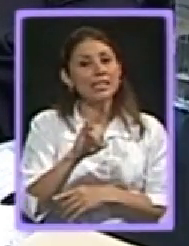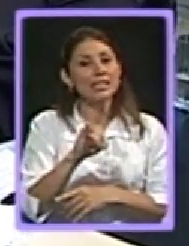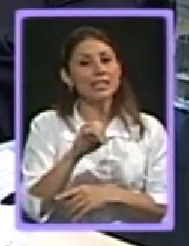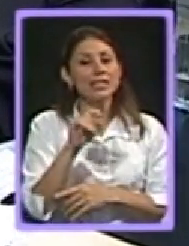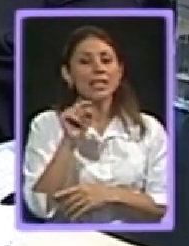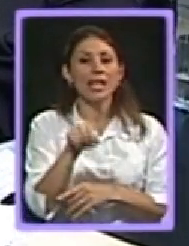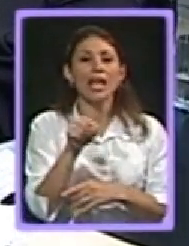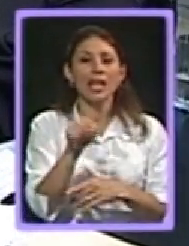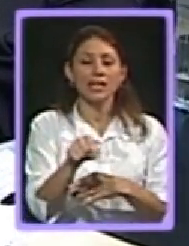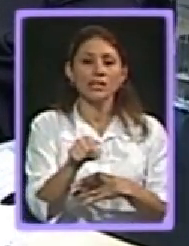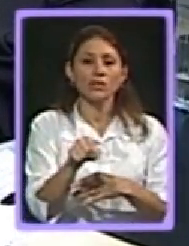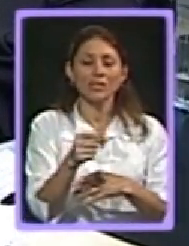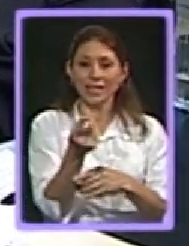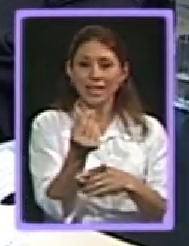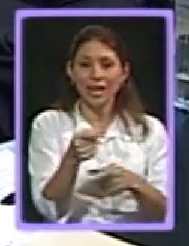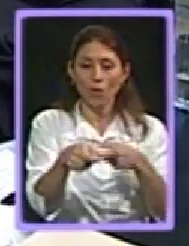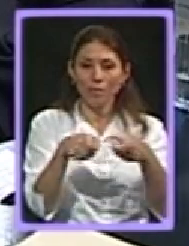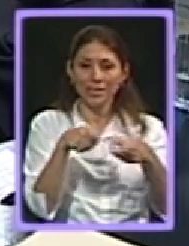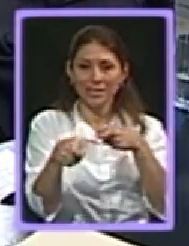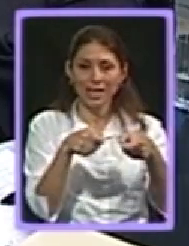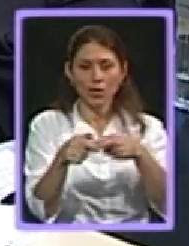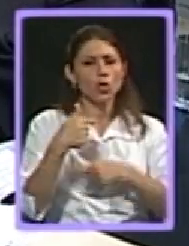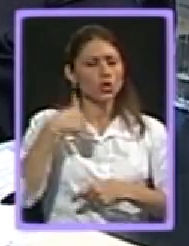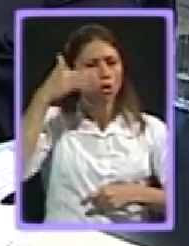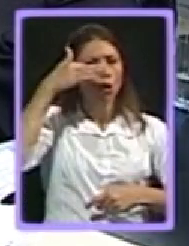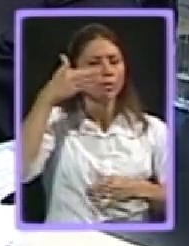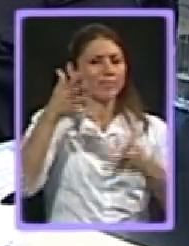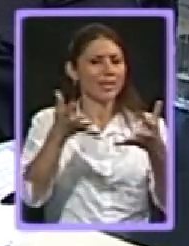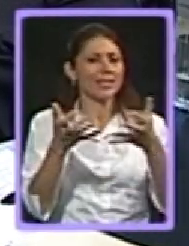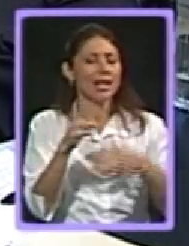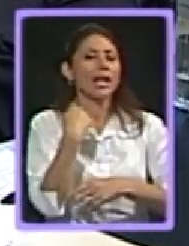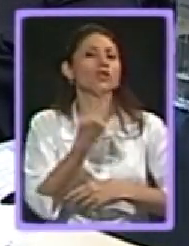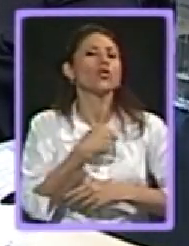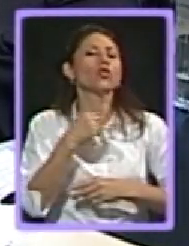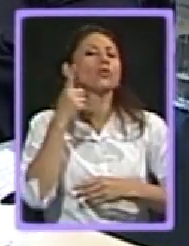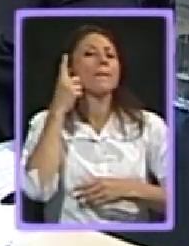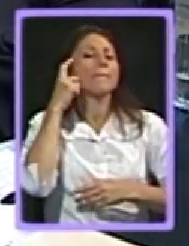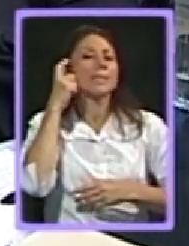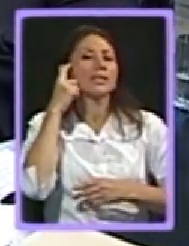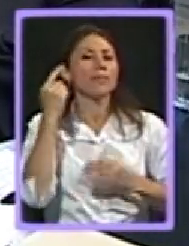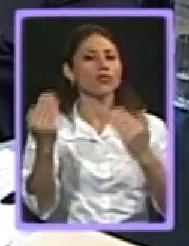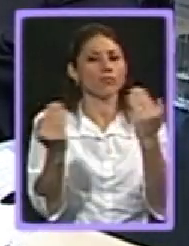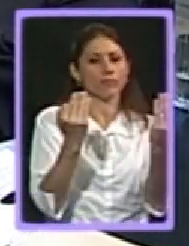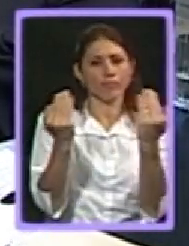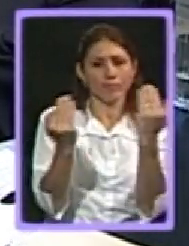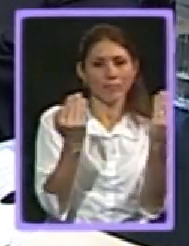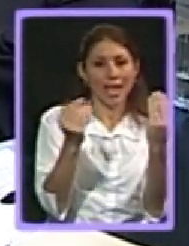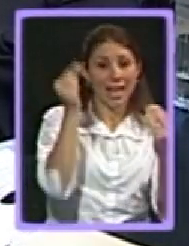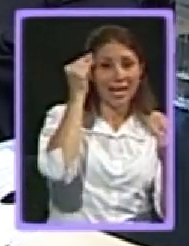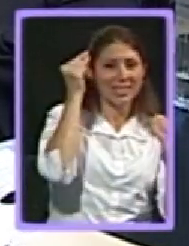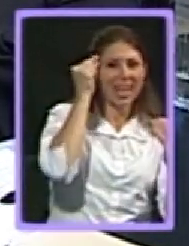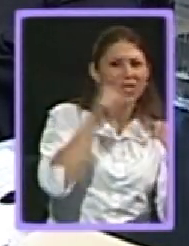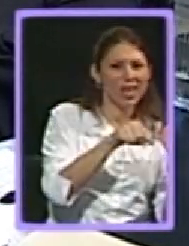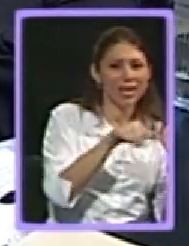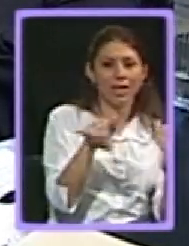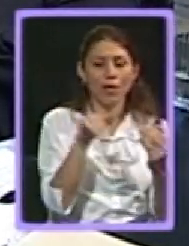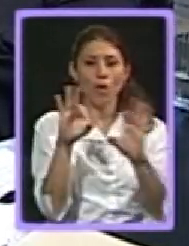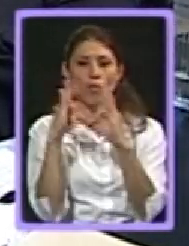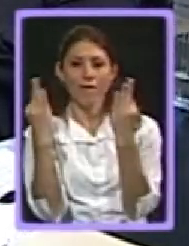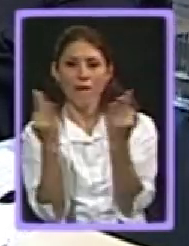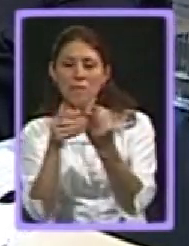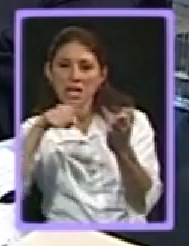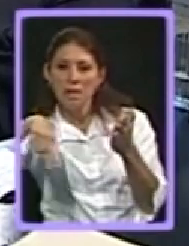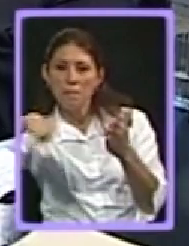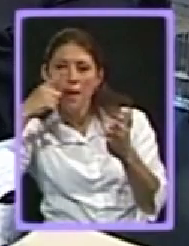Estado? Yo quisiera que supongamos que el Estado es como una familia, en donde está papá, mamá y un montón de hijos, alrededor como de